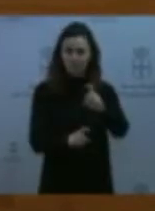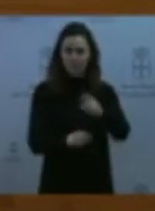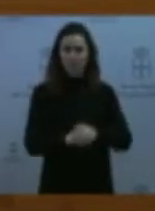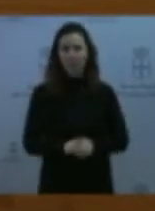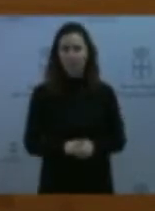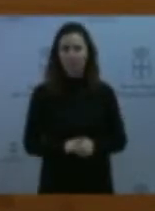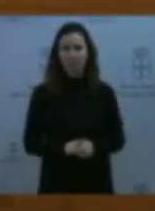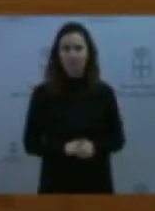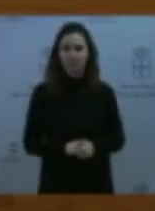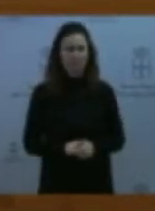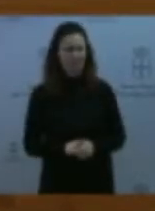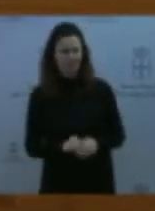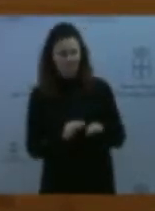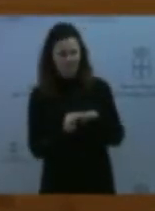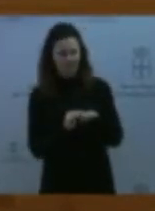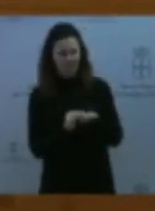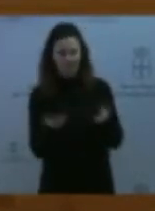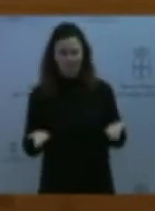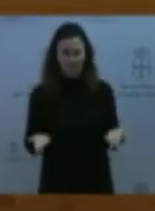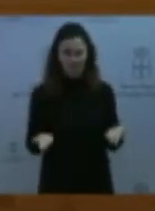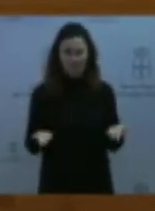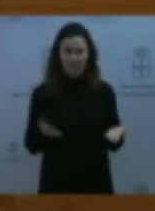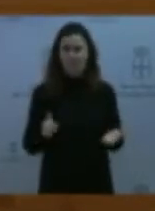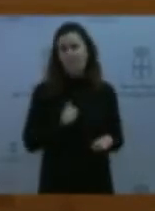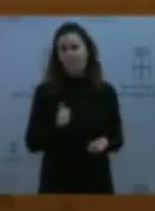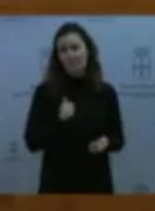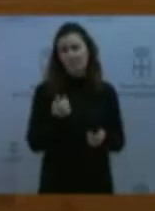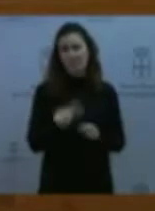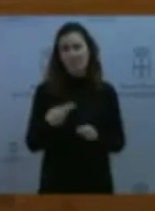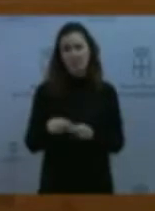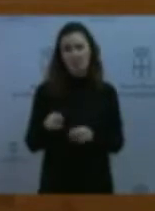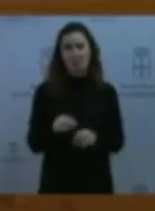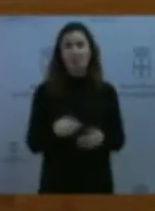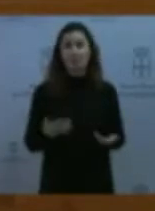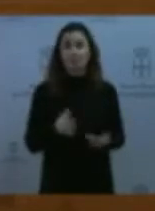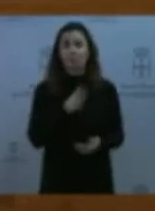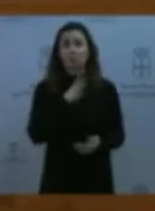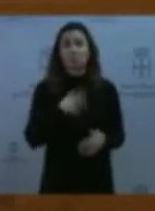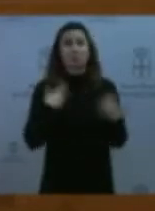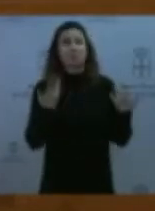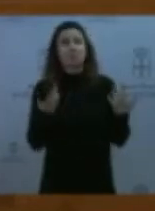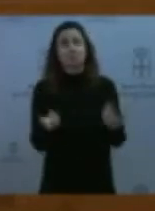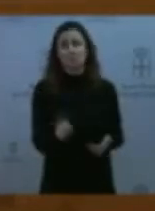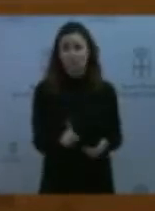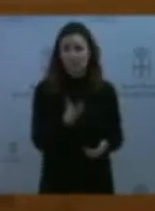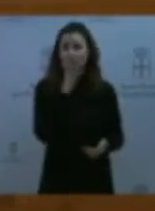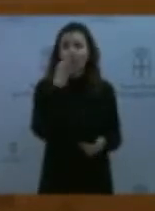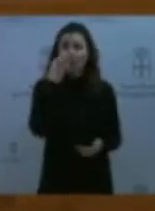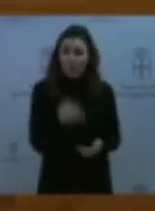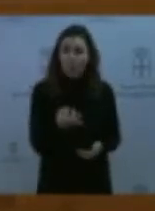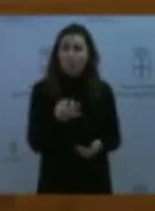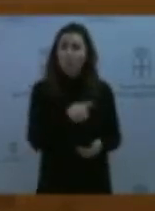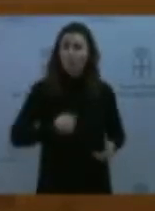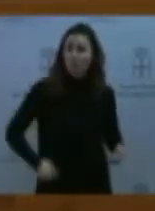llamar oportunismo. No me sorprende porque es verdad que Podemos, que fue un partido que dijo que venía